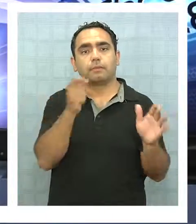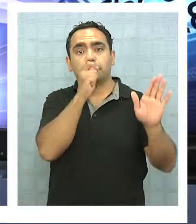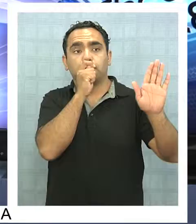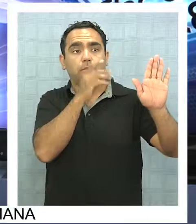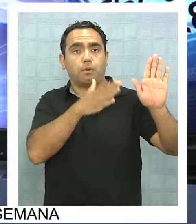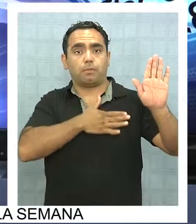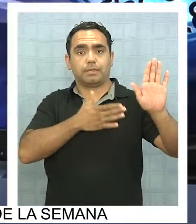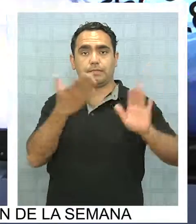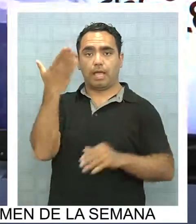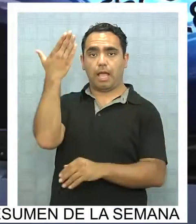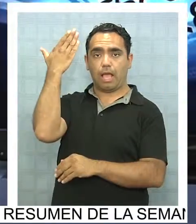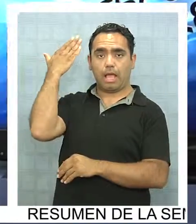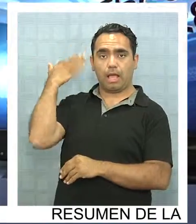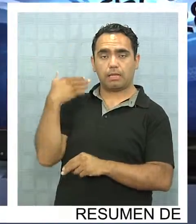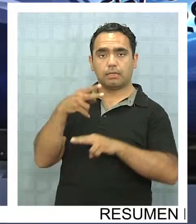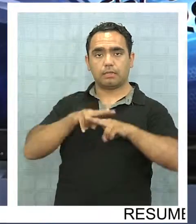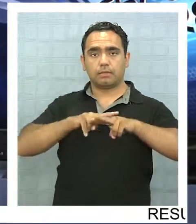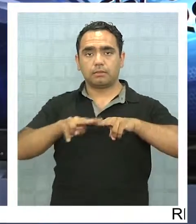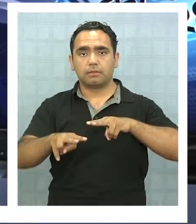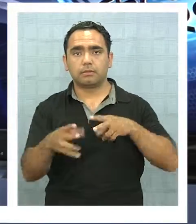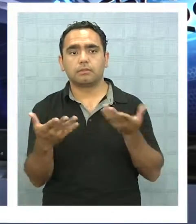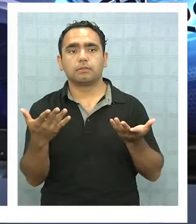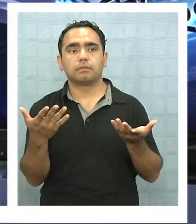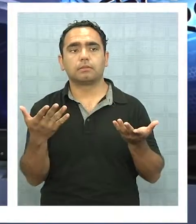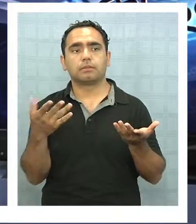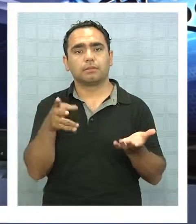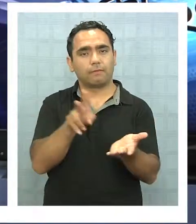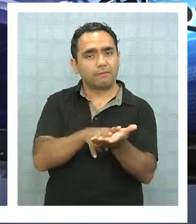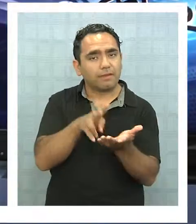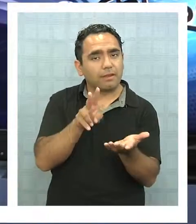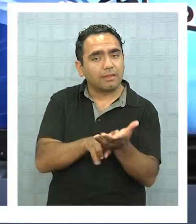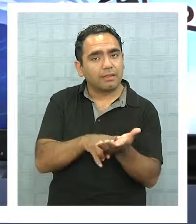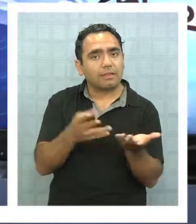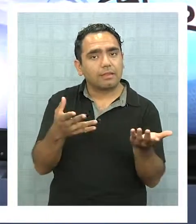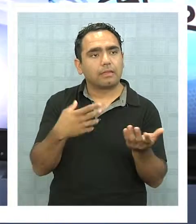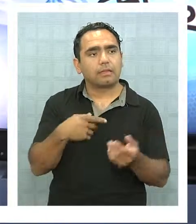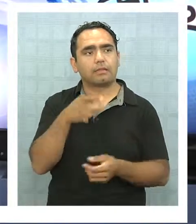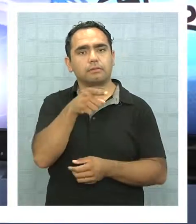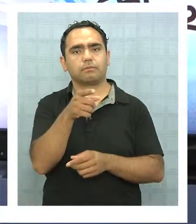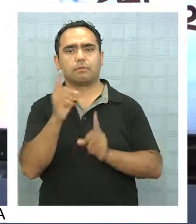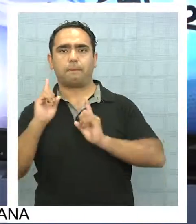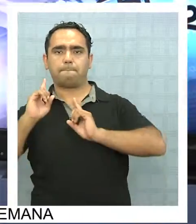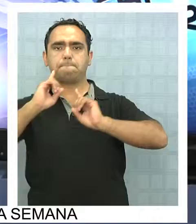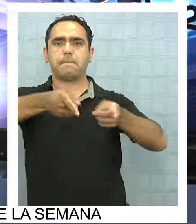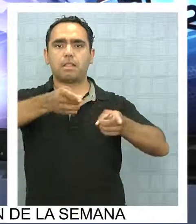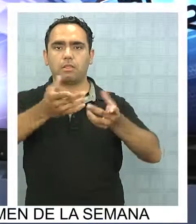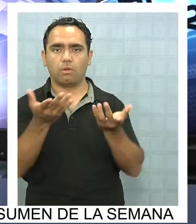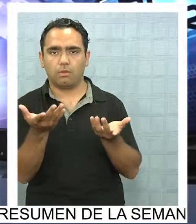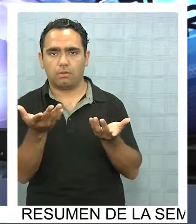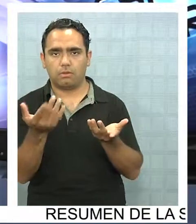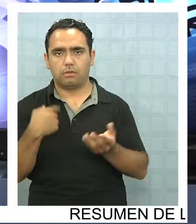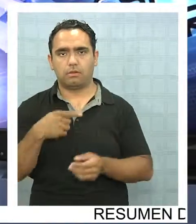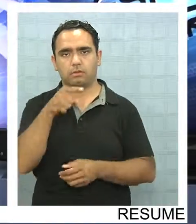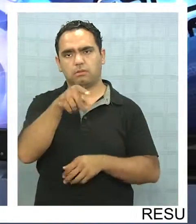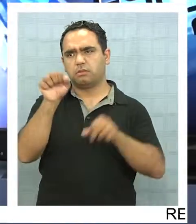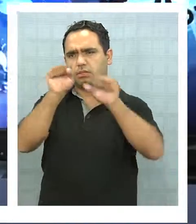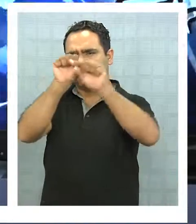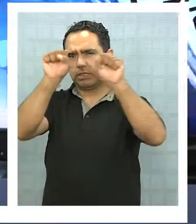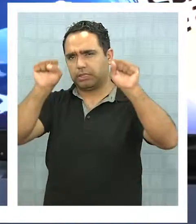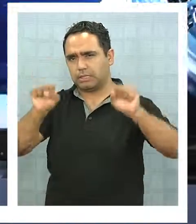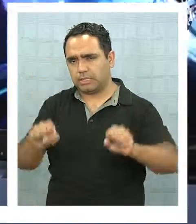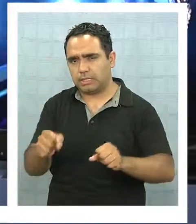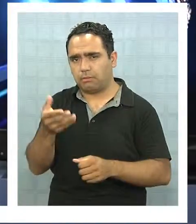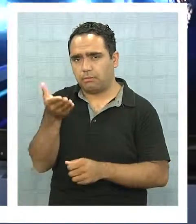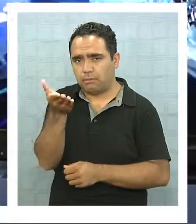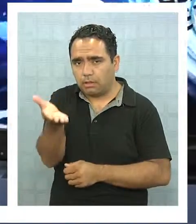que hicieron en ese momento, en realidad fue una imposición. Es muy difícil que un sistema como este en democracia